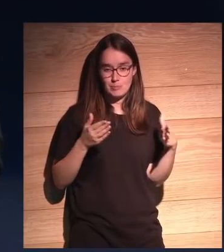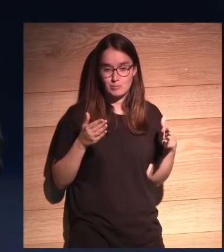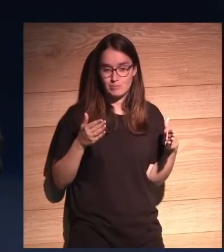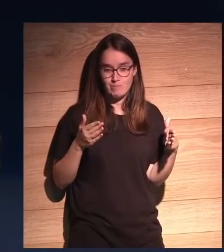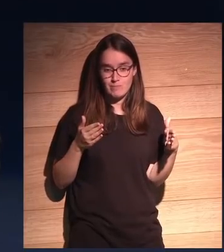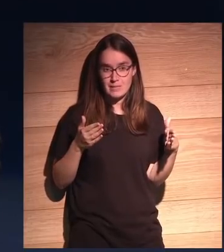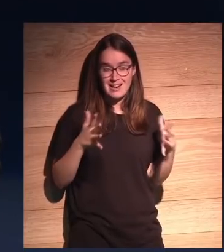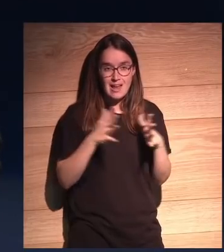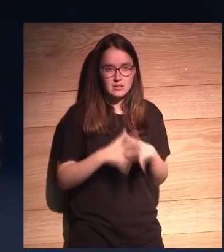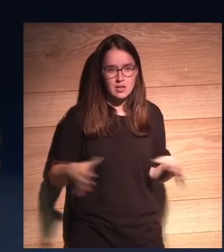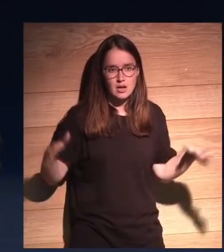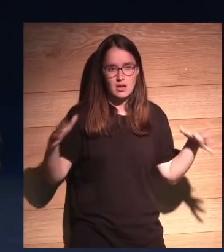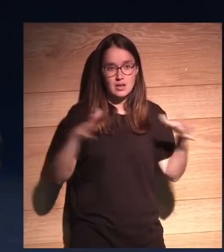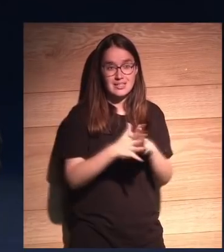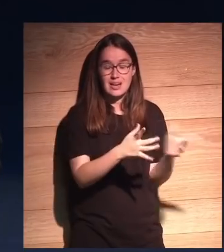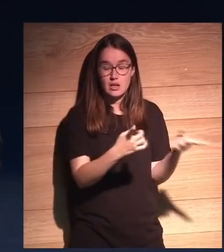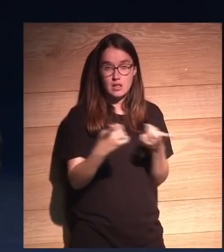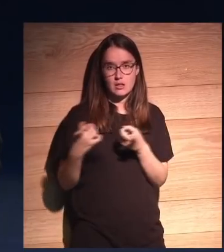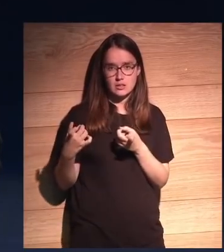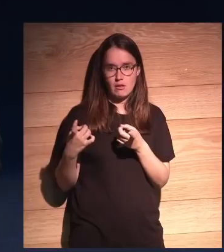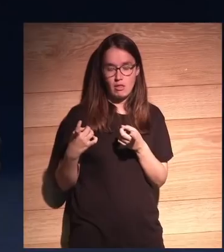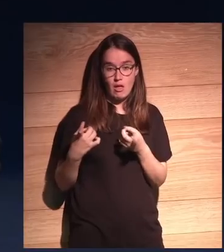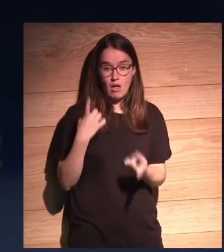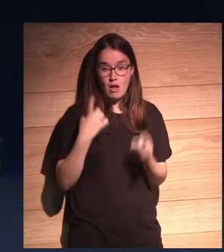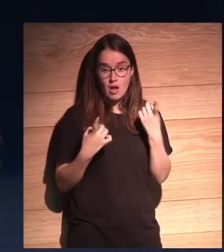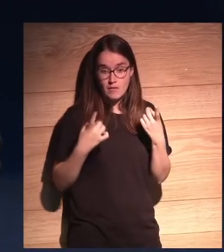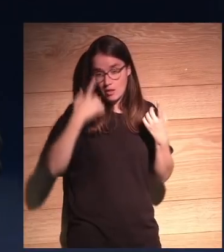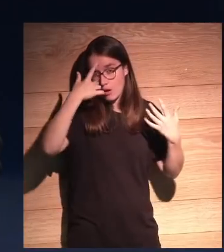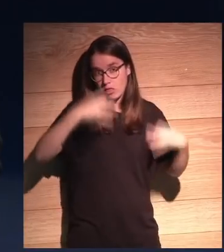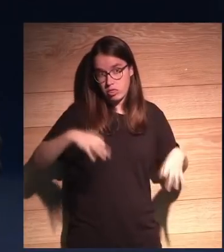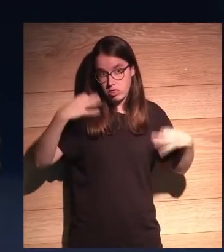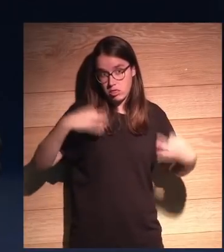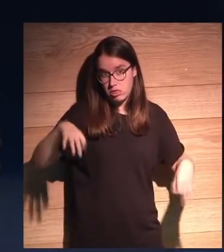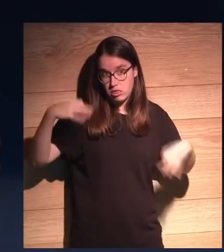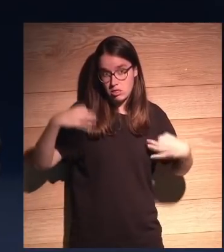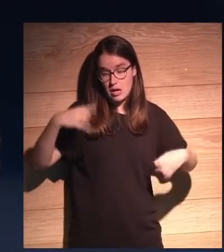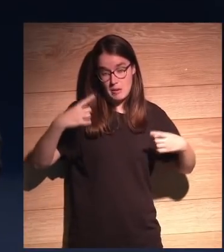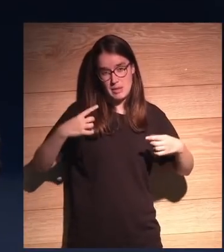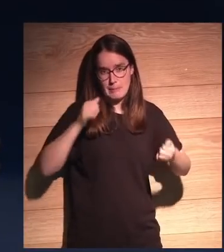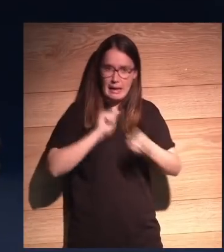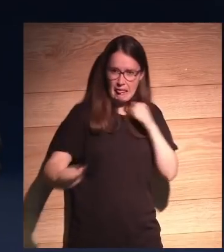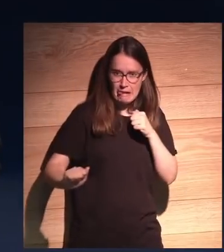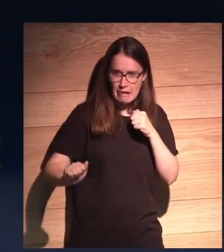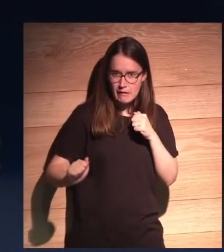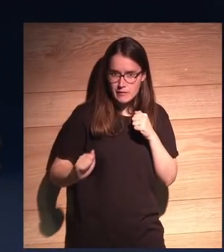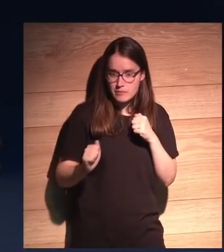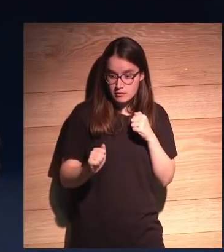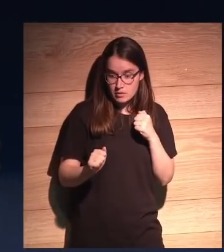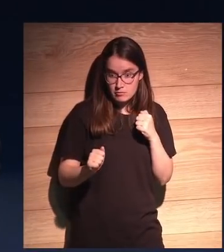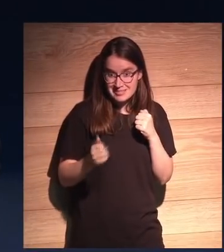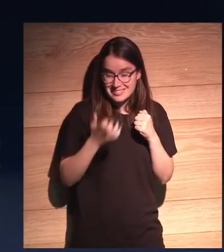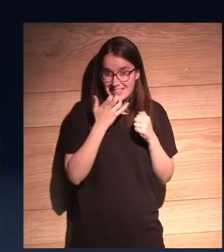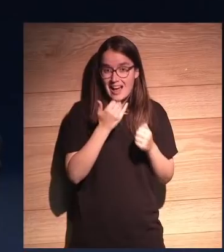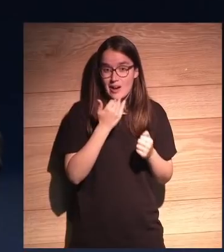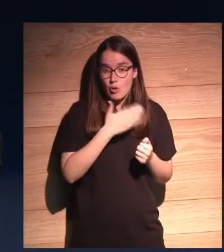veces el deseo, la necesidad, a veces inconsciente y a veces por mala fe, de no ver lo que no queremos